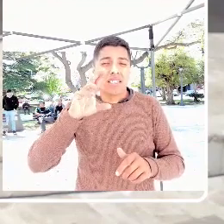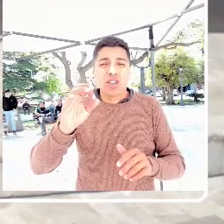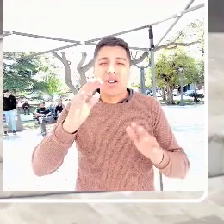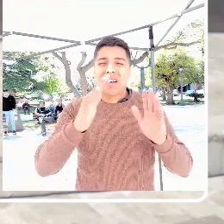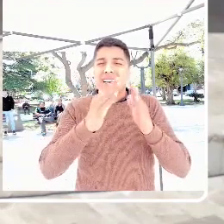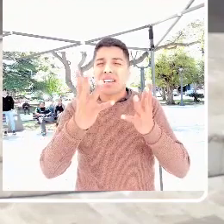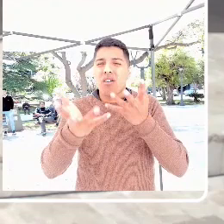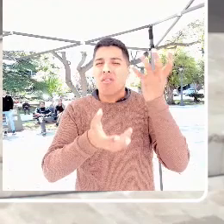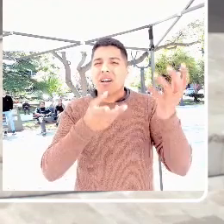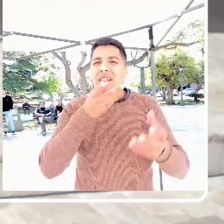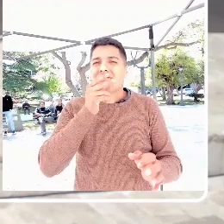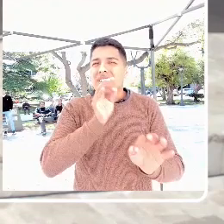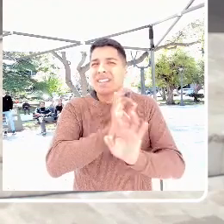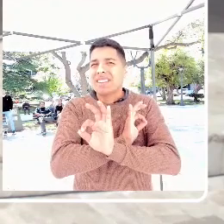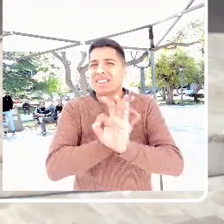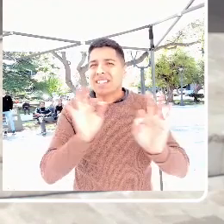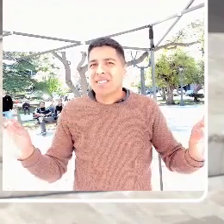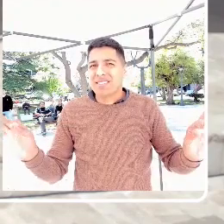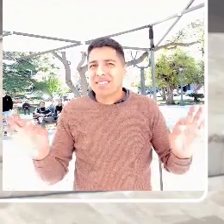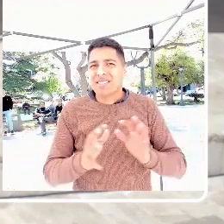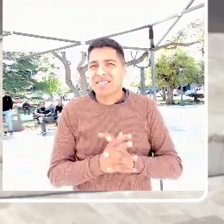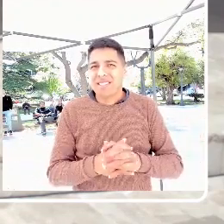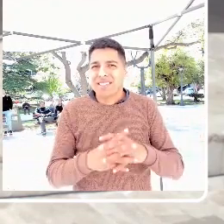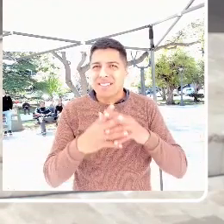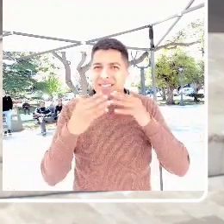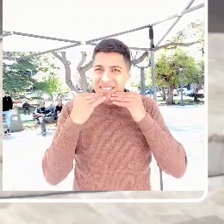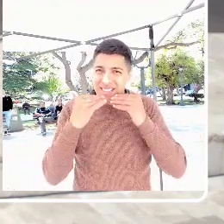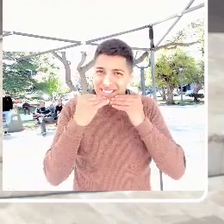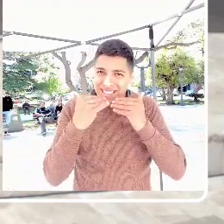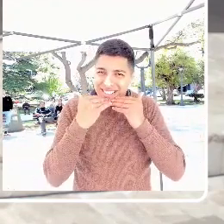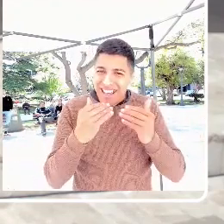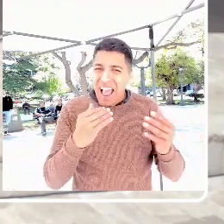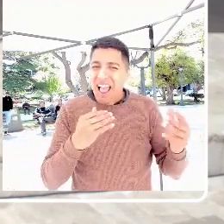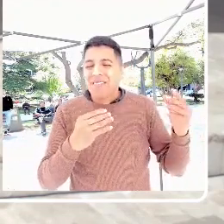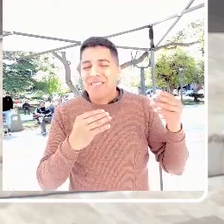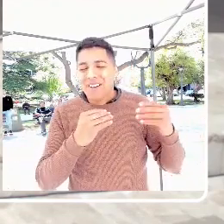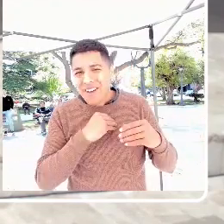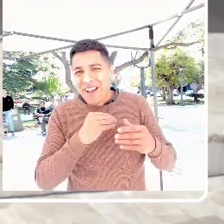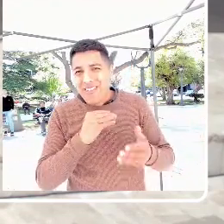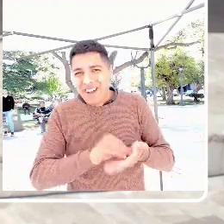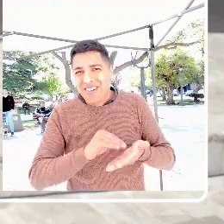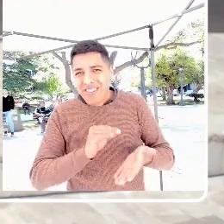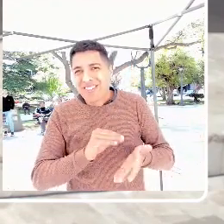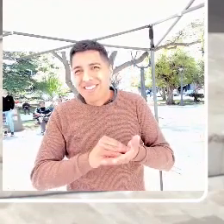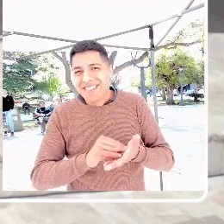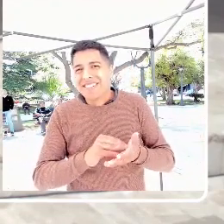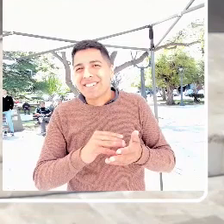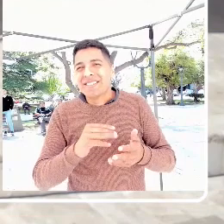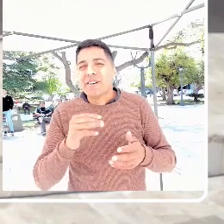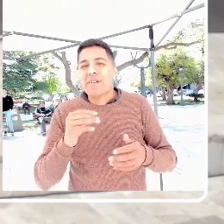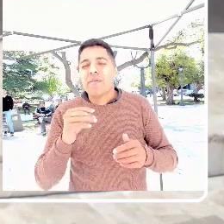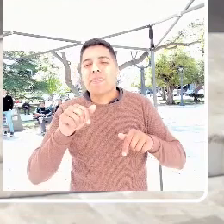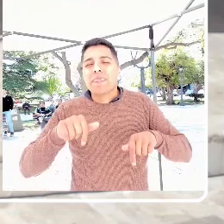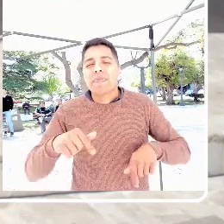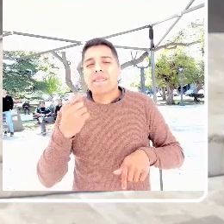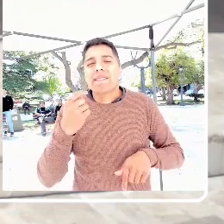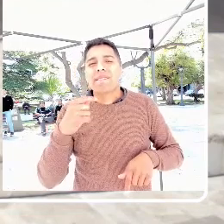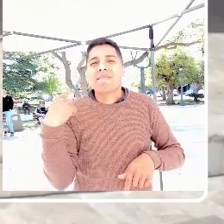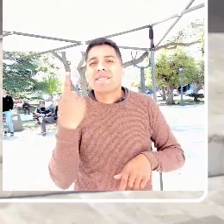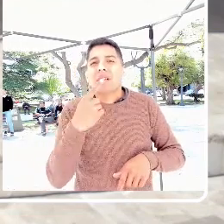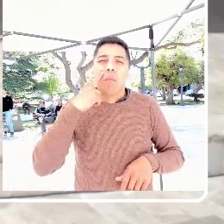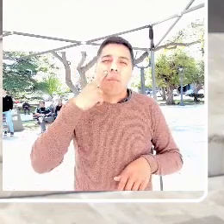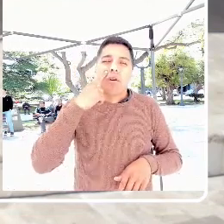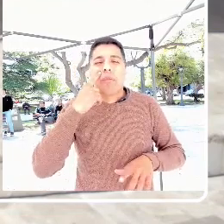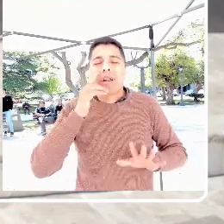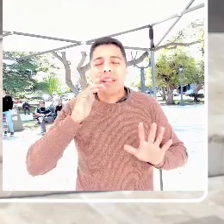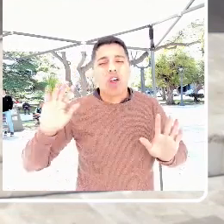quemada. La dejo como pequeño detalle, ¿sí? No, bueno, y me siguen dando letras, ¿eh? No se animaron a hablar ellos, pero bueno, cuando uno habla del municipio,